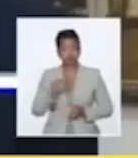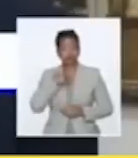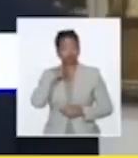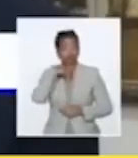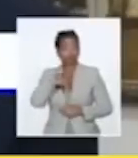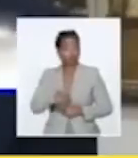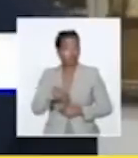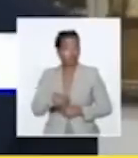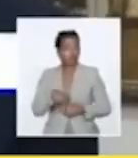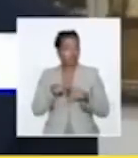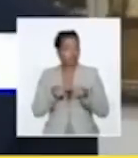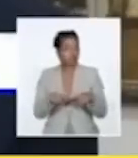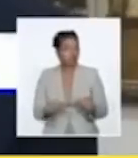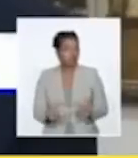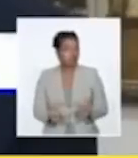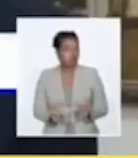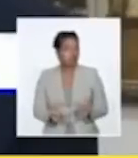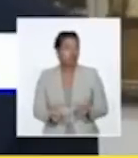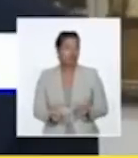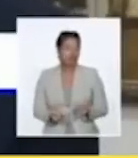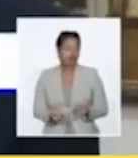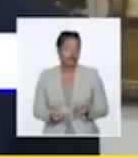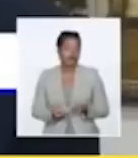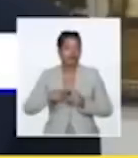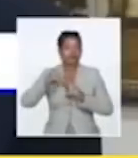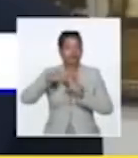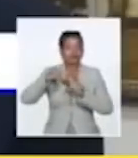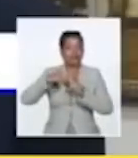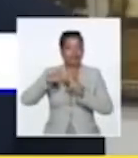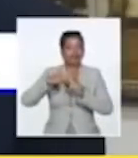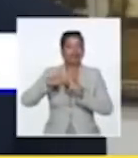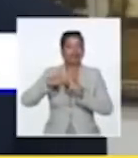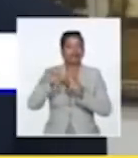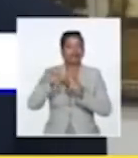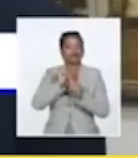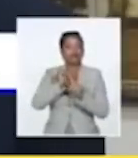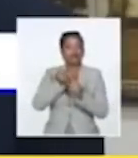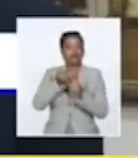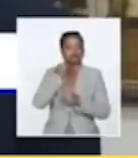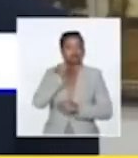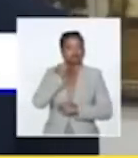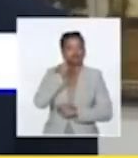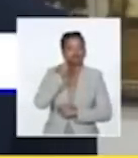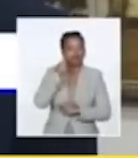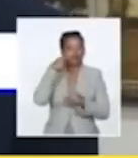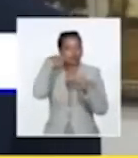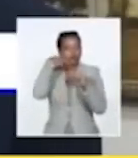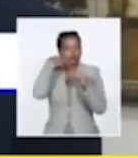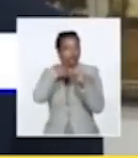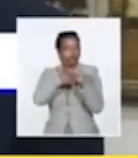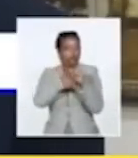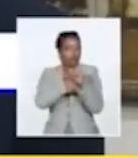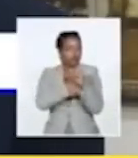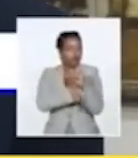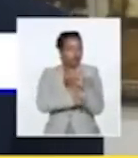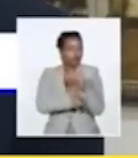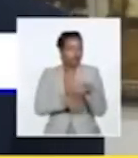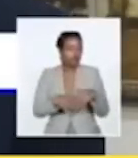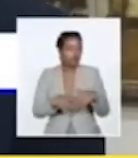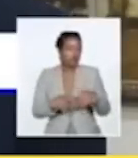Una tarea que me ha traído por aquí es conocer más acerca de cómo funciona